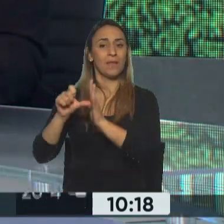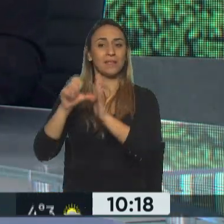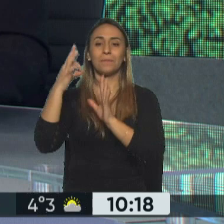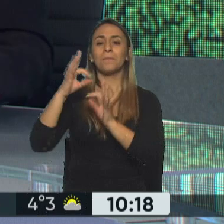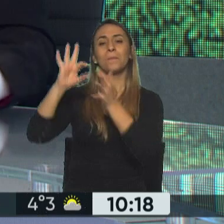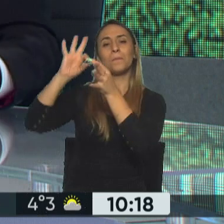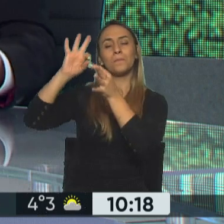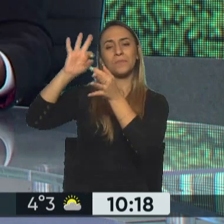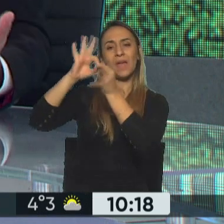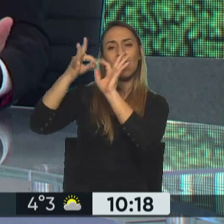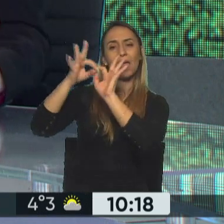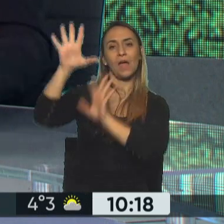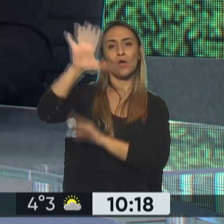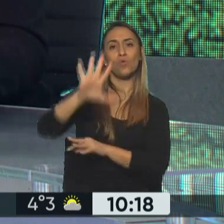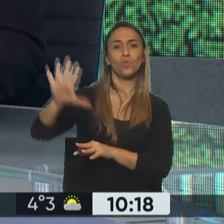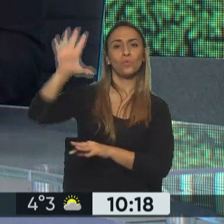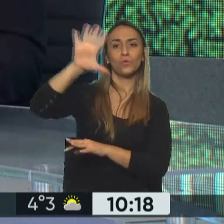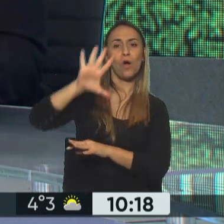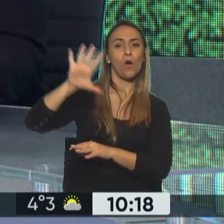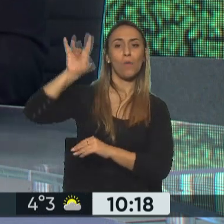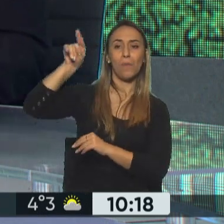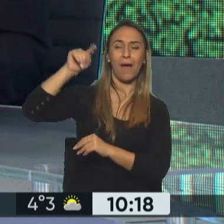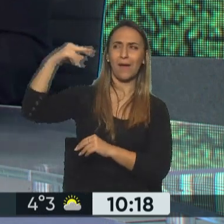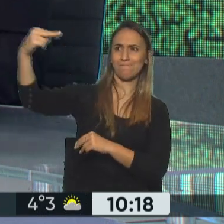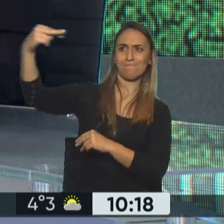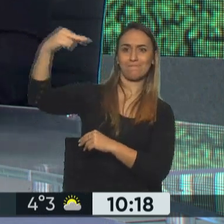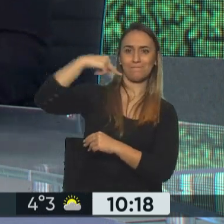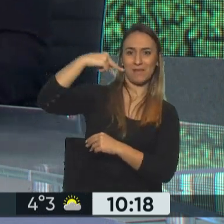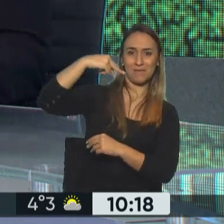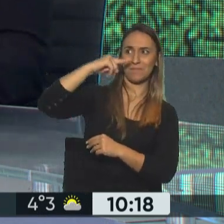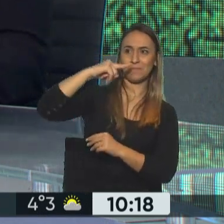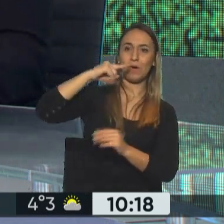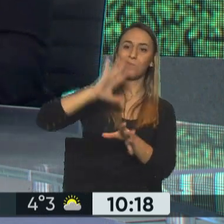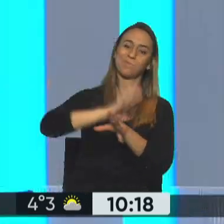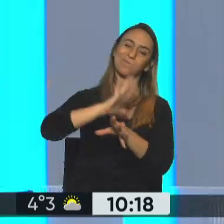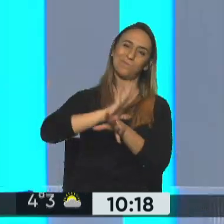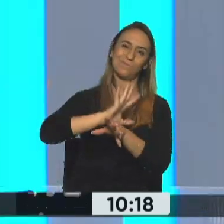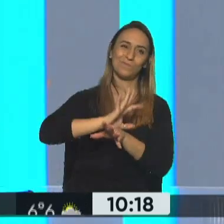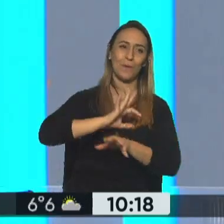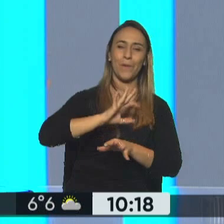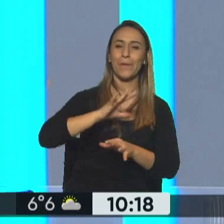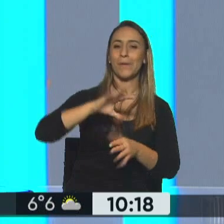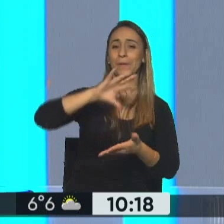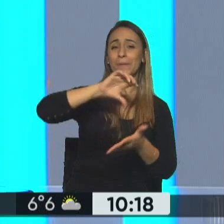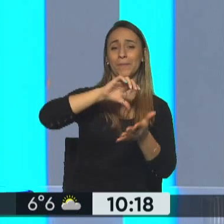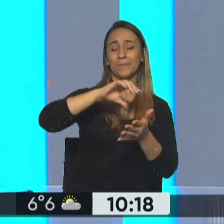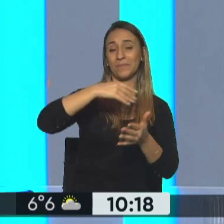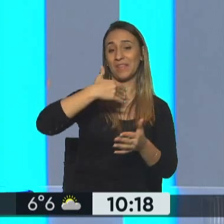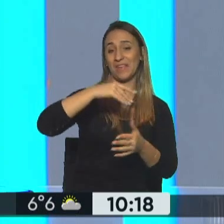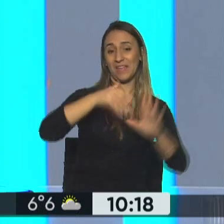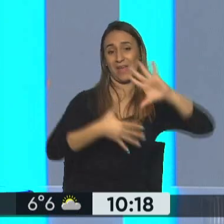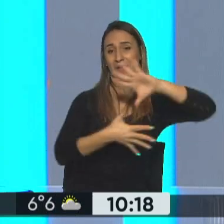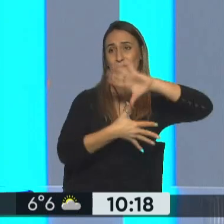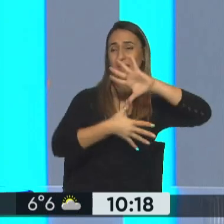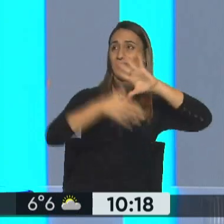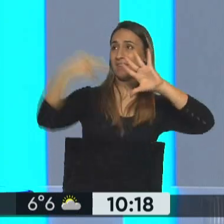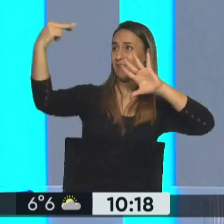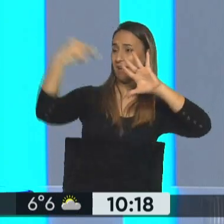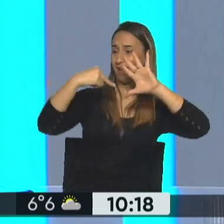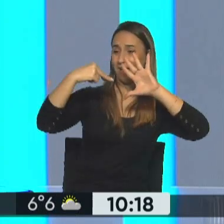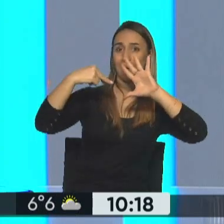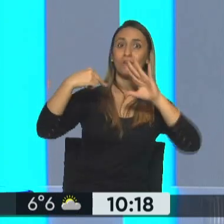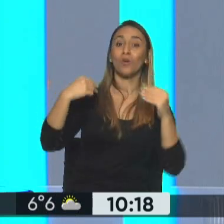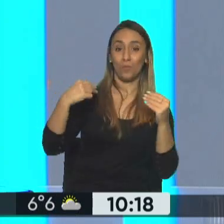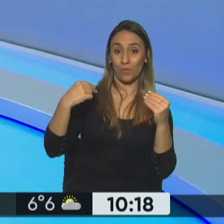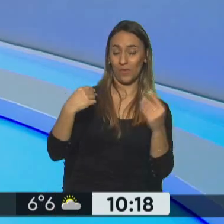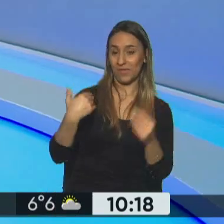Europa. ¿Cómo miraba desde Europa el viejo mundo? Es muy buena. ¿Cómo miraba la realidad? Es muy buena tu pregunta,